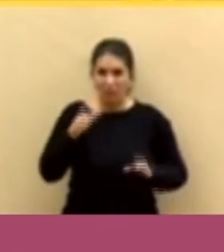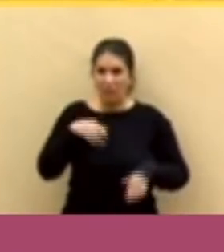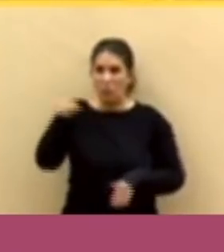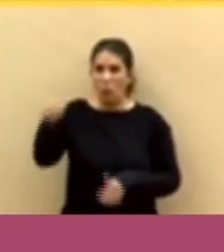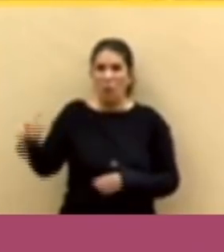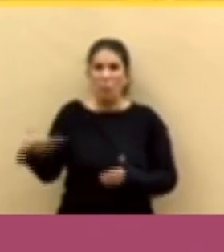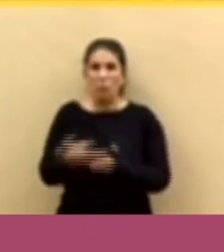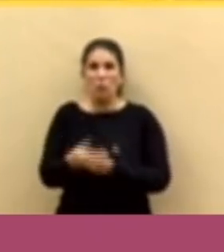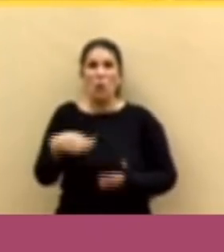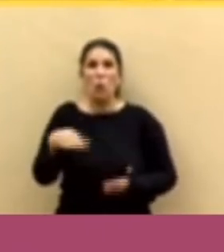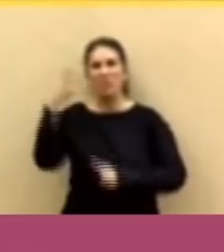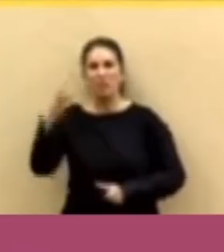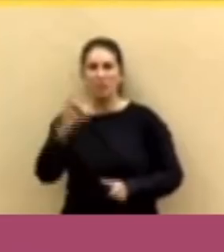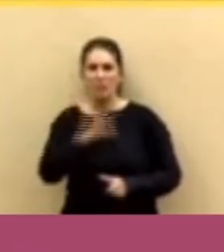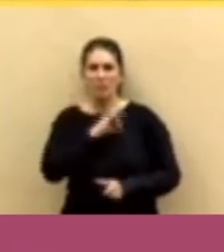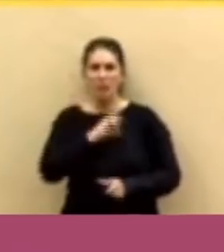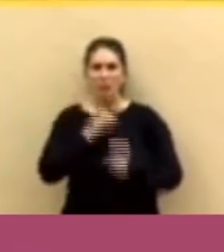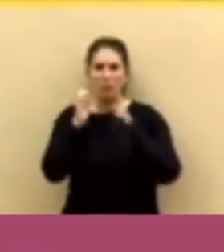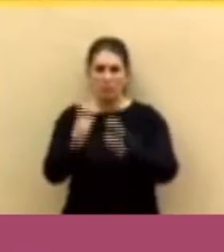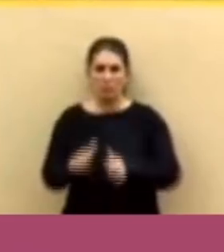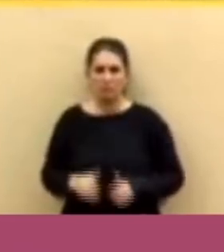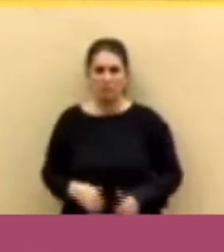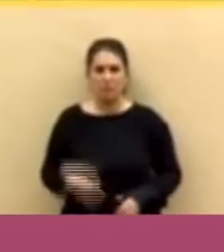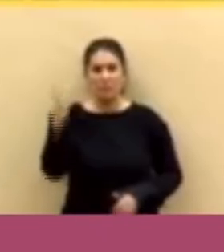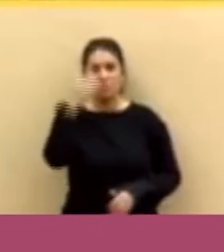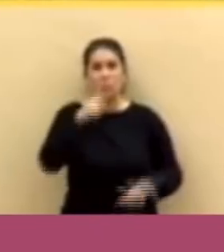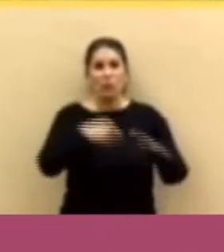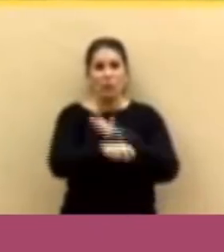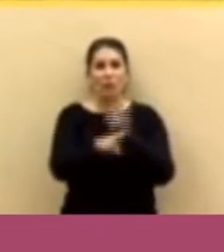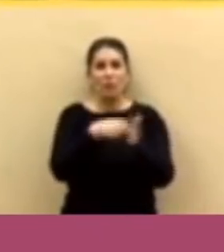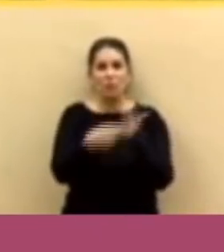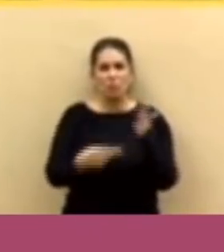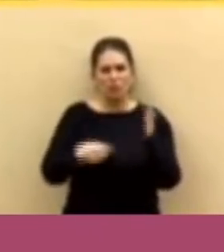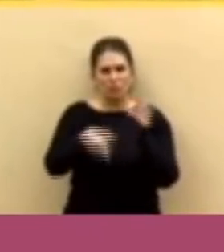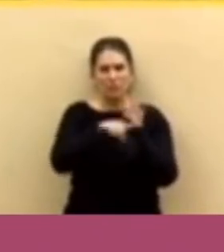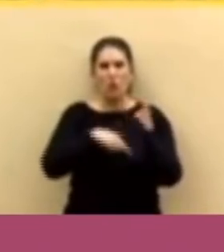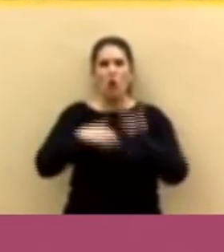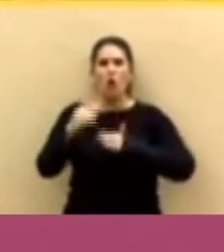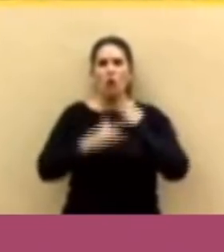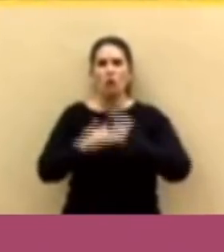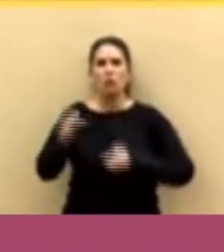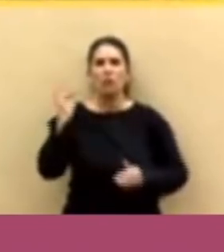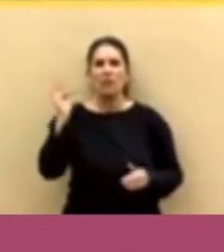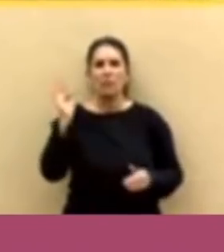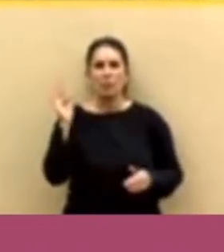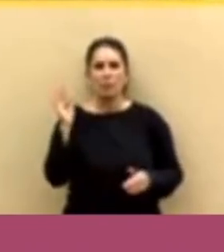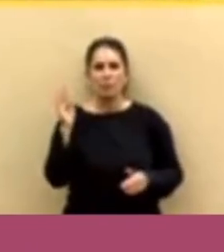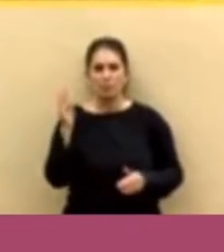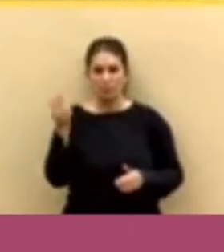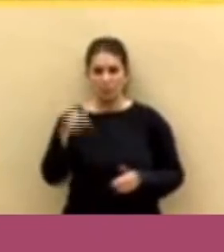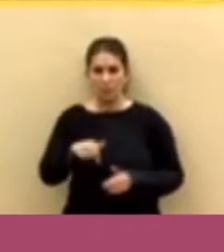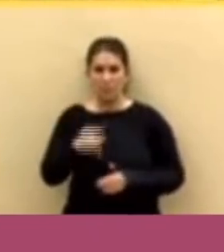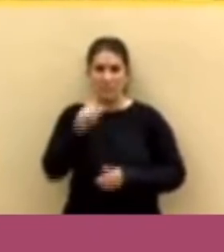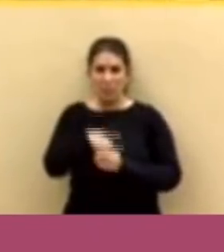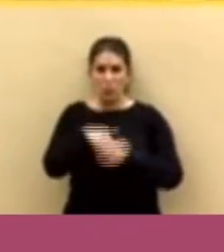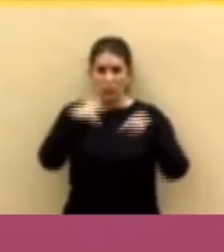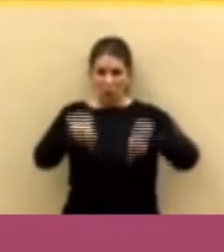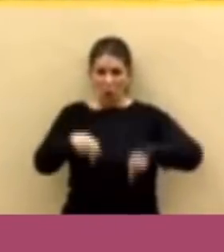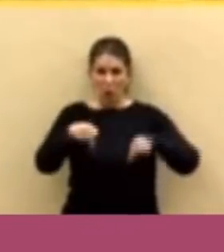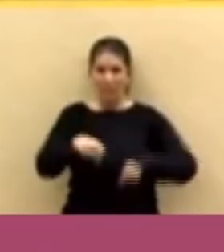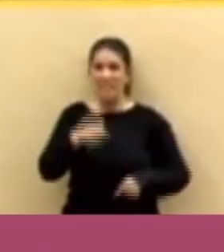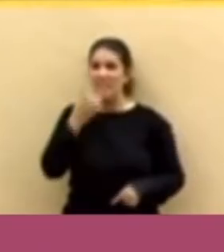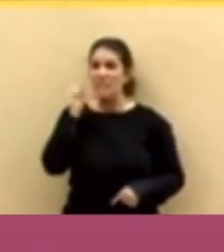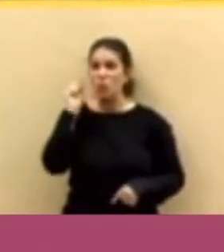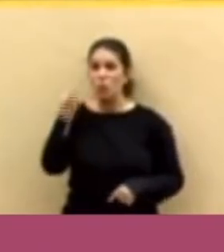me sorprendería que en un conglomerado político donde fuéramos todos, como era España Suma, hubiera huida de votos, teniendo en cuenta quién estaba al otro lado, teniendo en cuenta cuál era